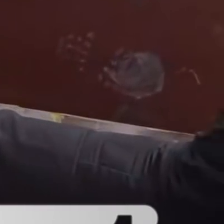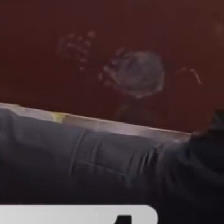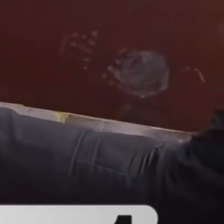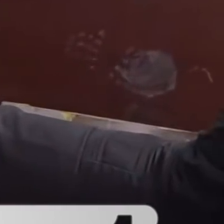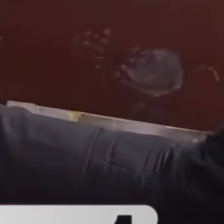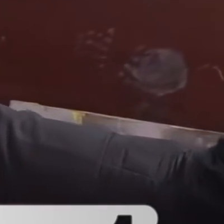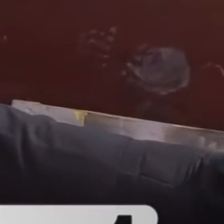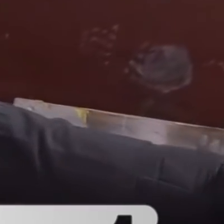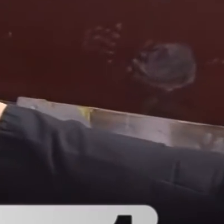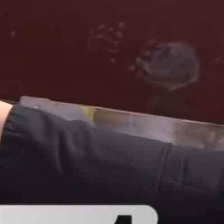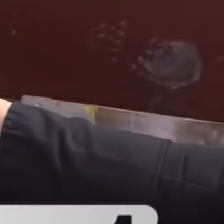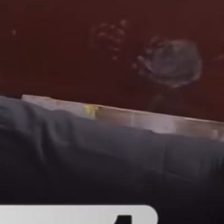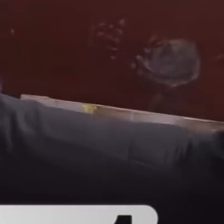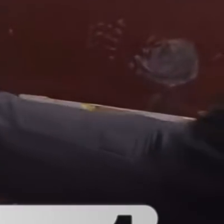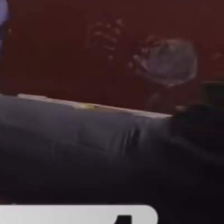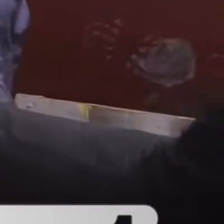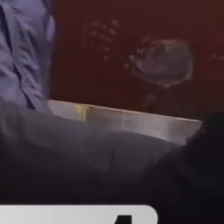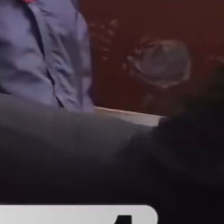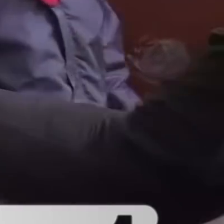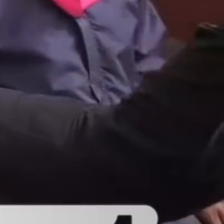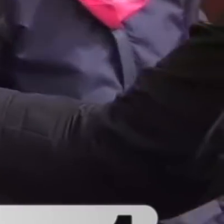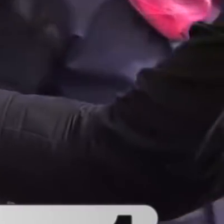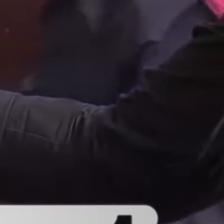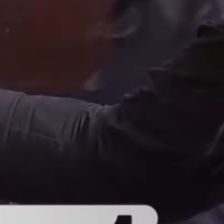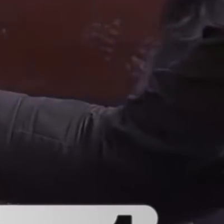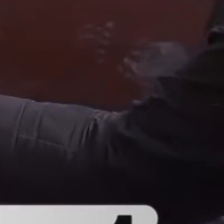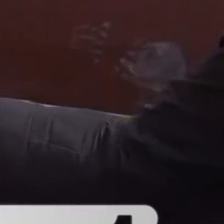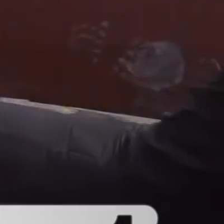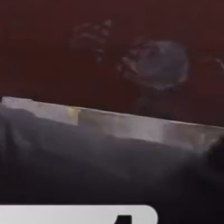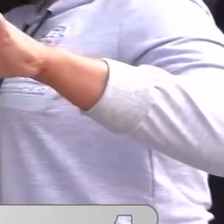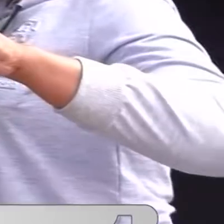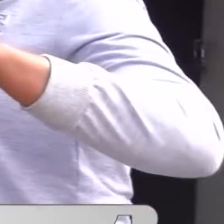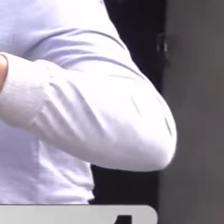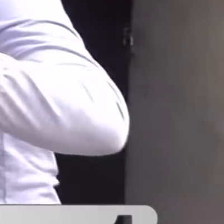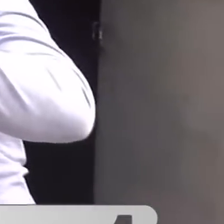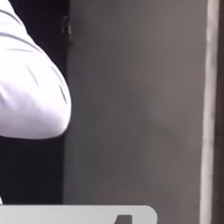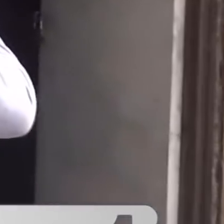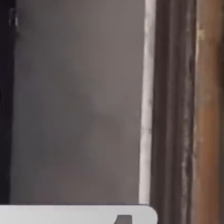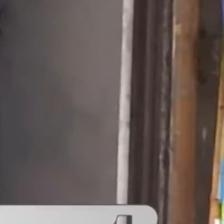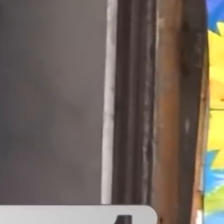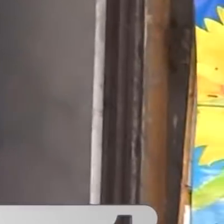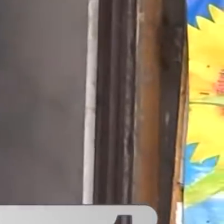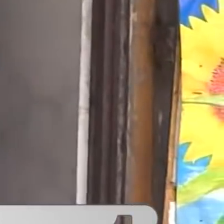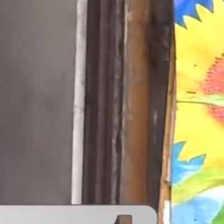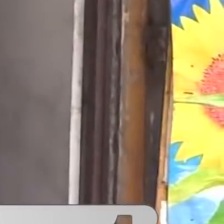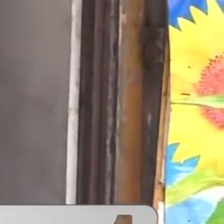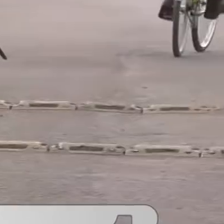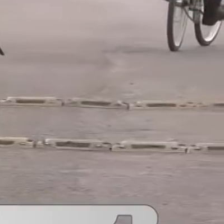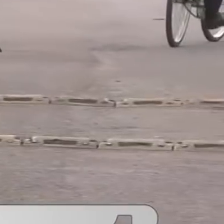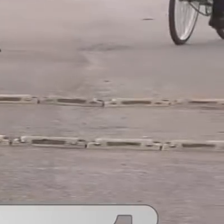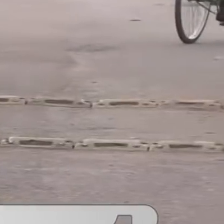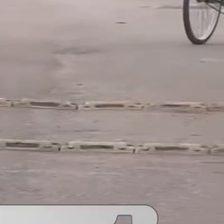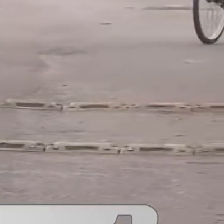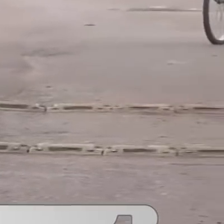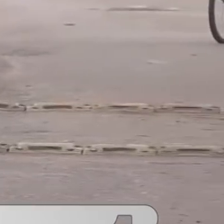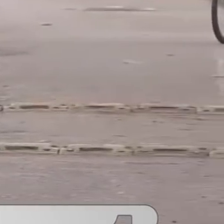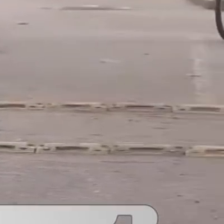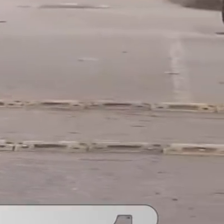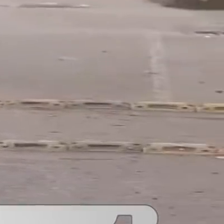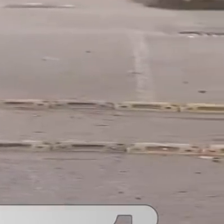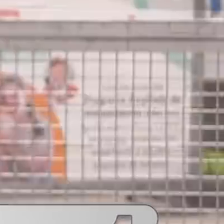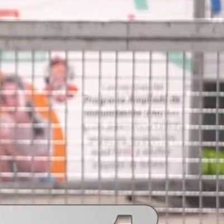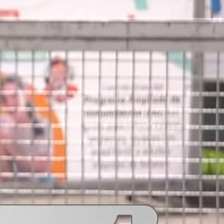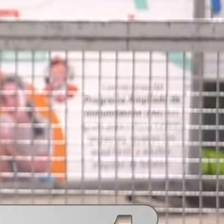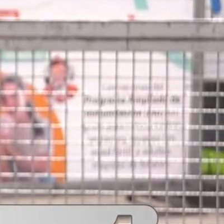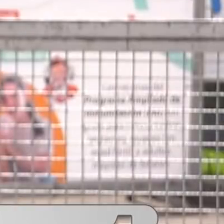nada. Nos sacaron hace 15 minutos, nos dieron de desocupar. Se extremará la seguridad en el predio para evitar posibles tomas.